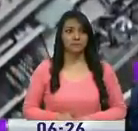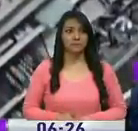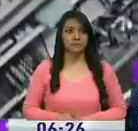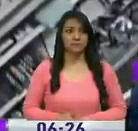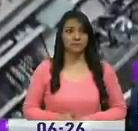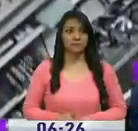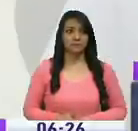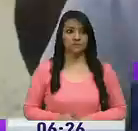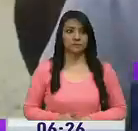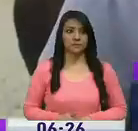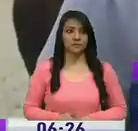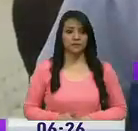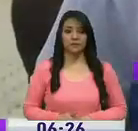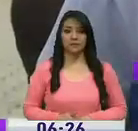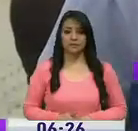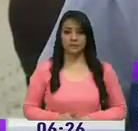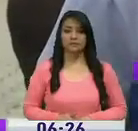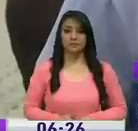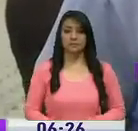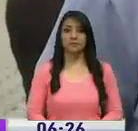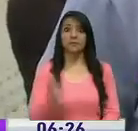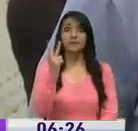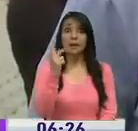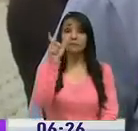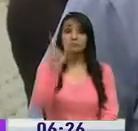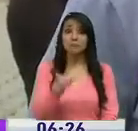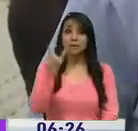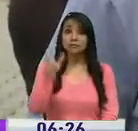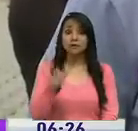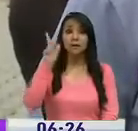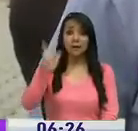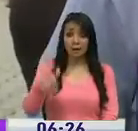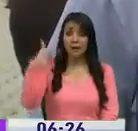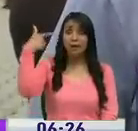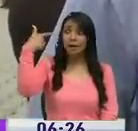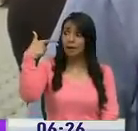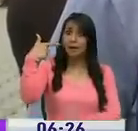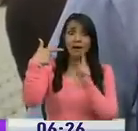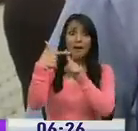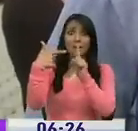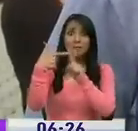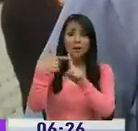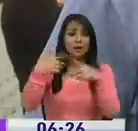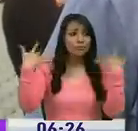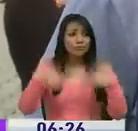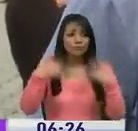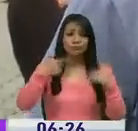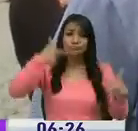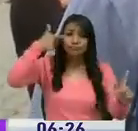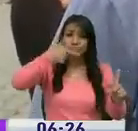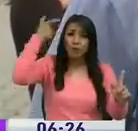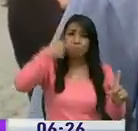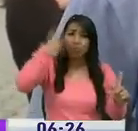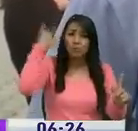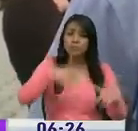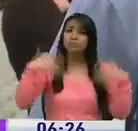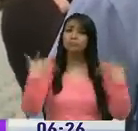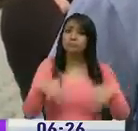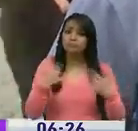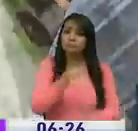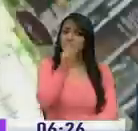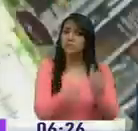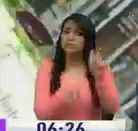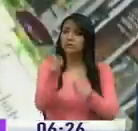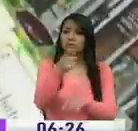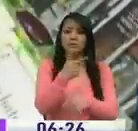disparos entran tres pistoleros directamente a a quema ropa hacer daño a la humanidad de las